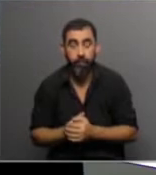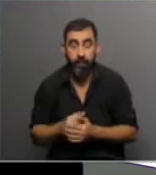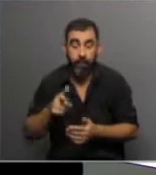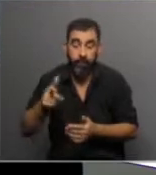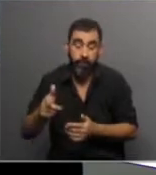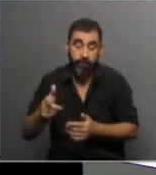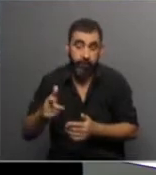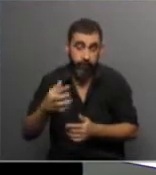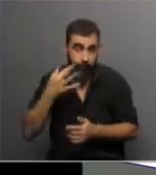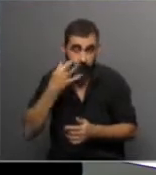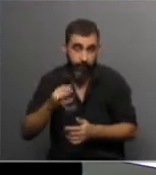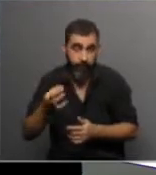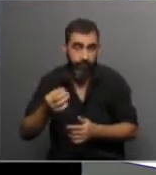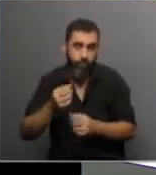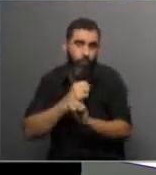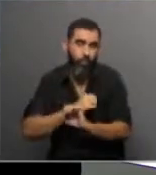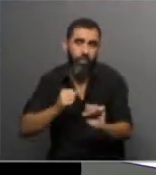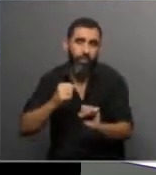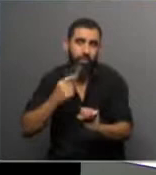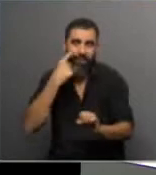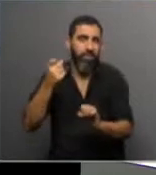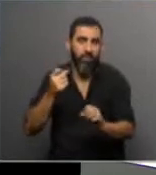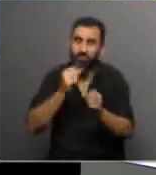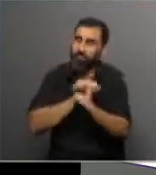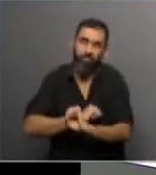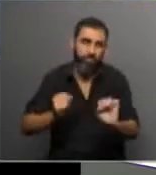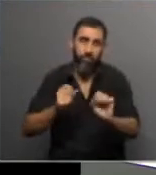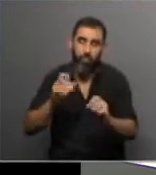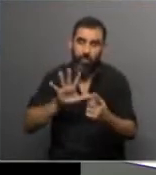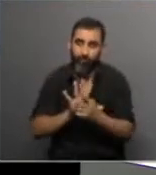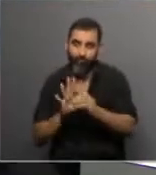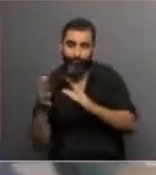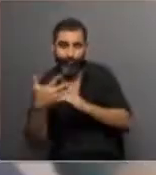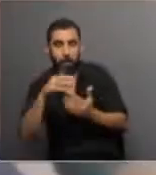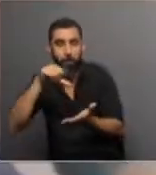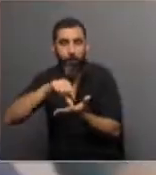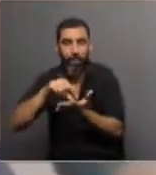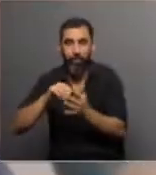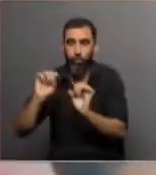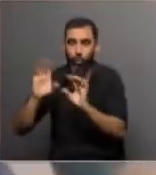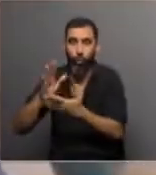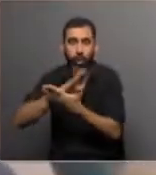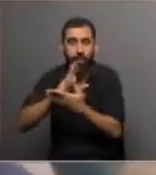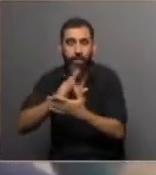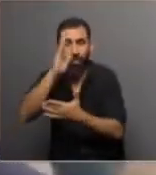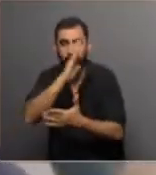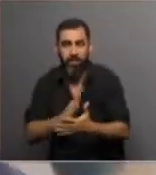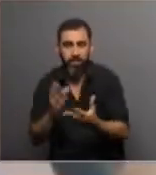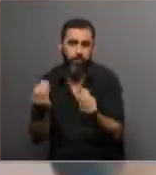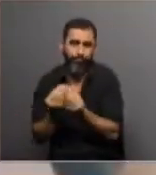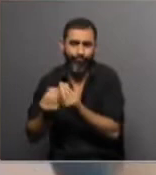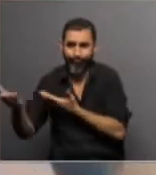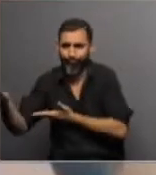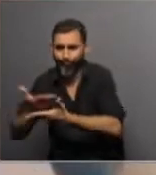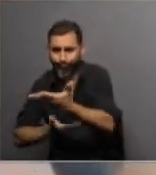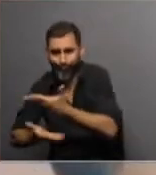algo bastante inevitable, ¿no? O sea, al tener toda la zona de frontera con Brasil, donde hay mucho